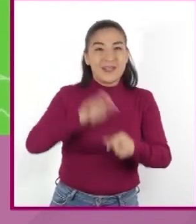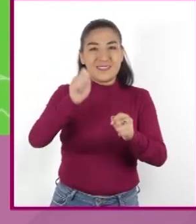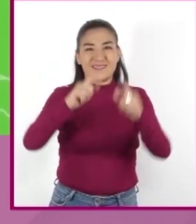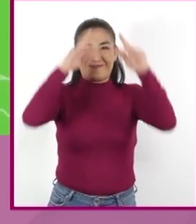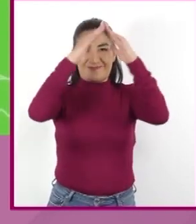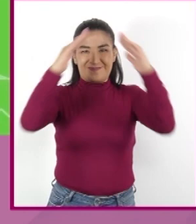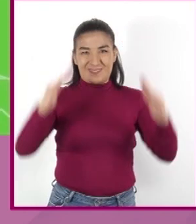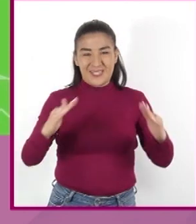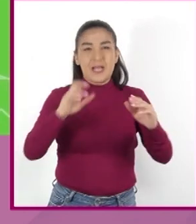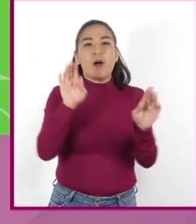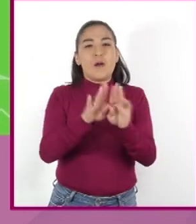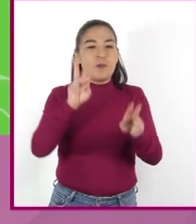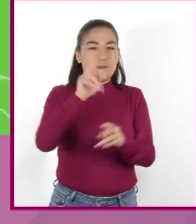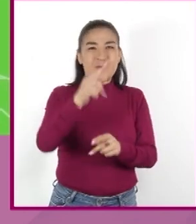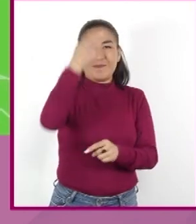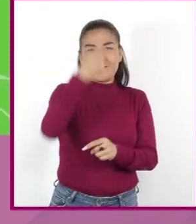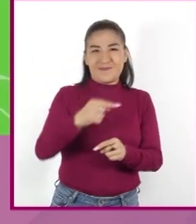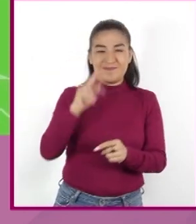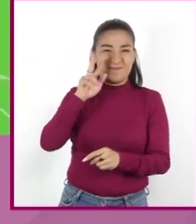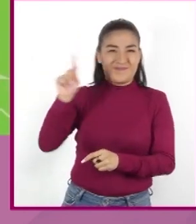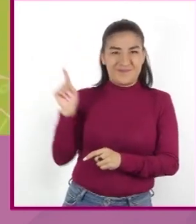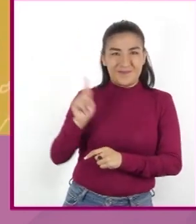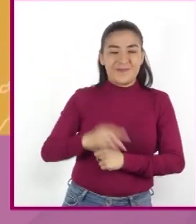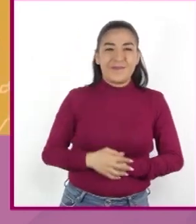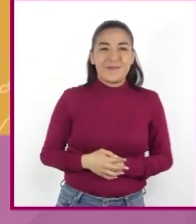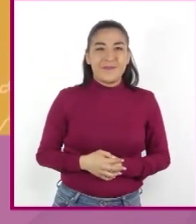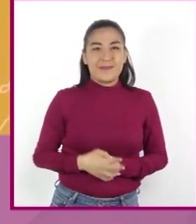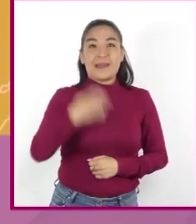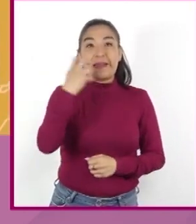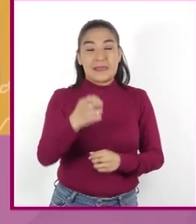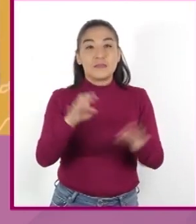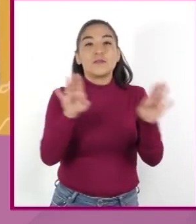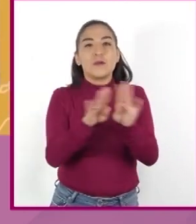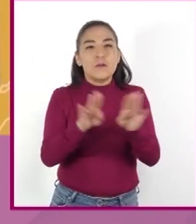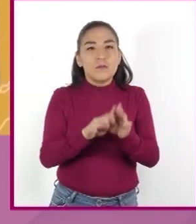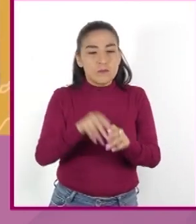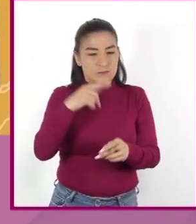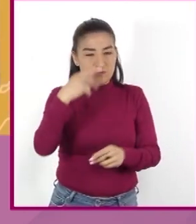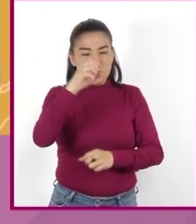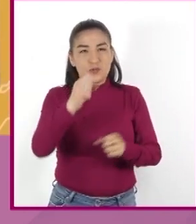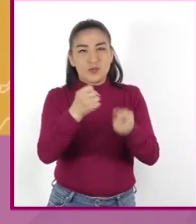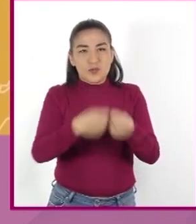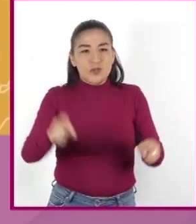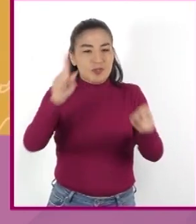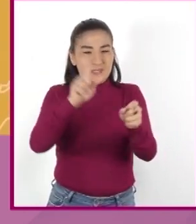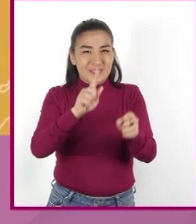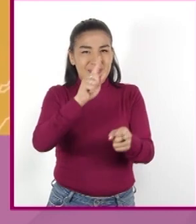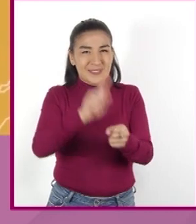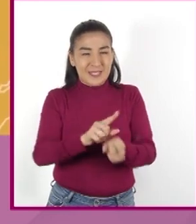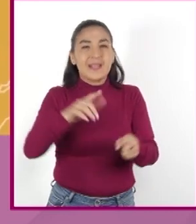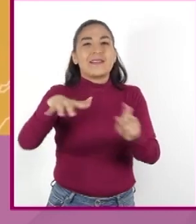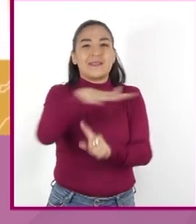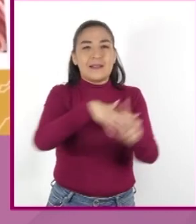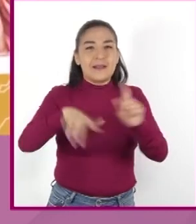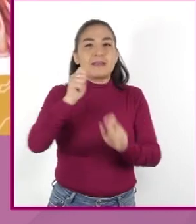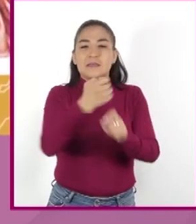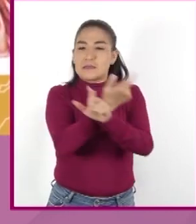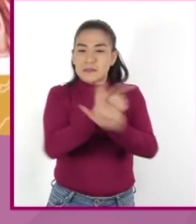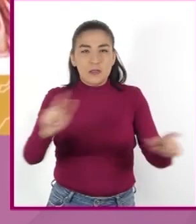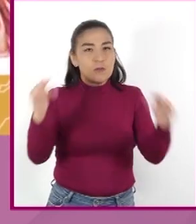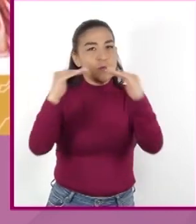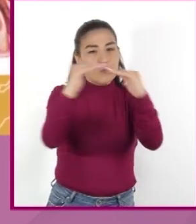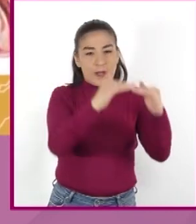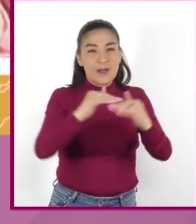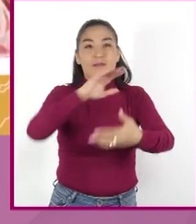y rígida organización medieval por estamentos, se dio paso a la sociedad de ciudadanos libres e iguales. La libertad,